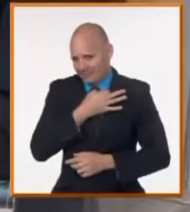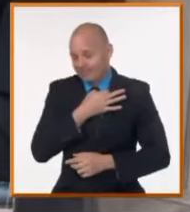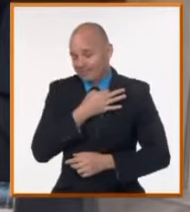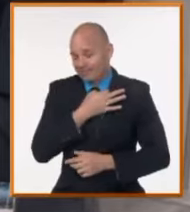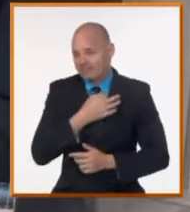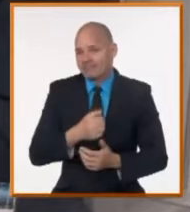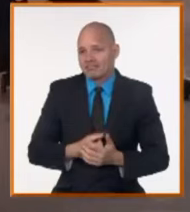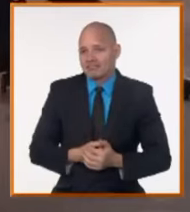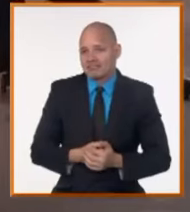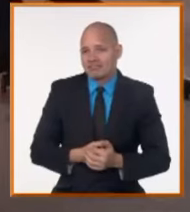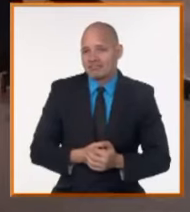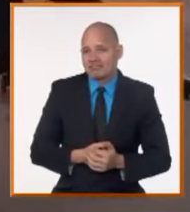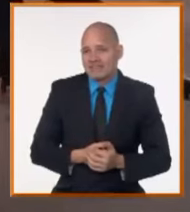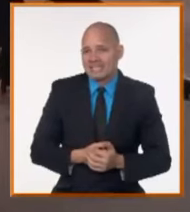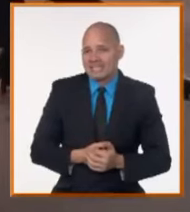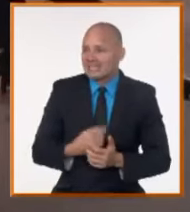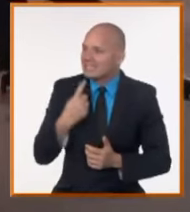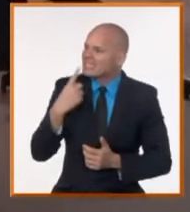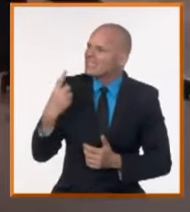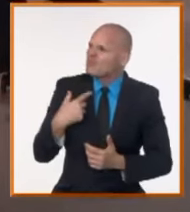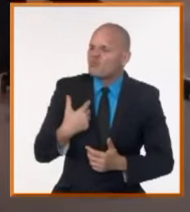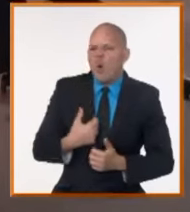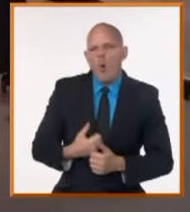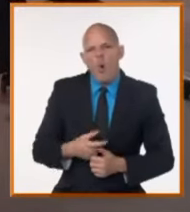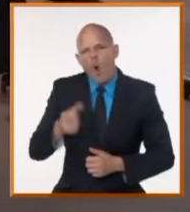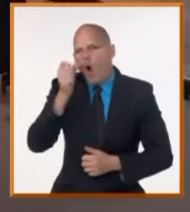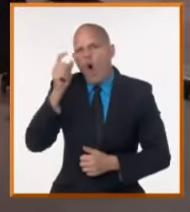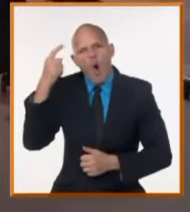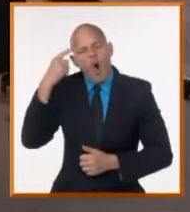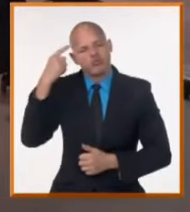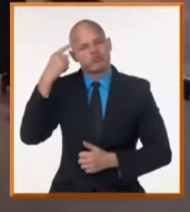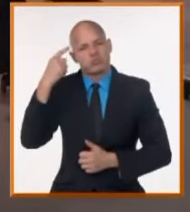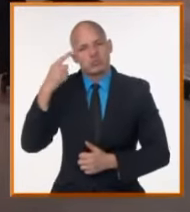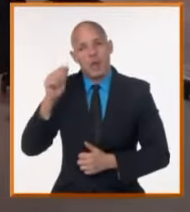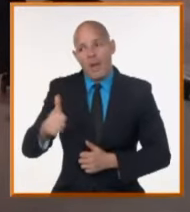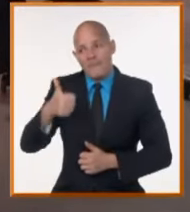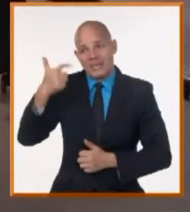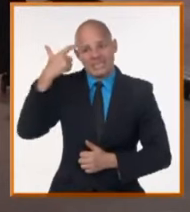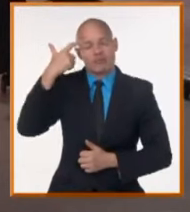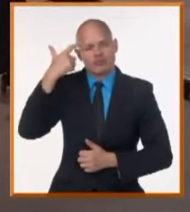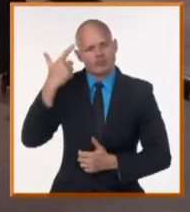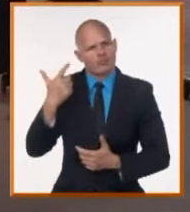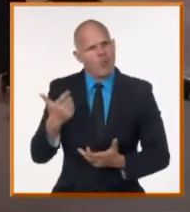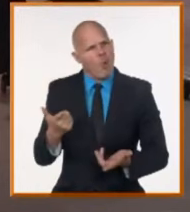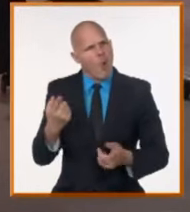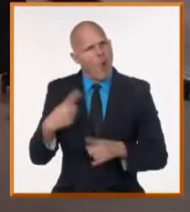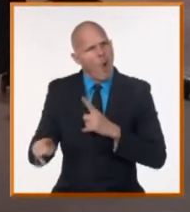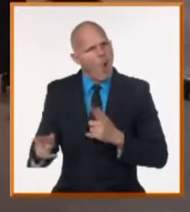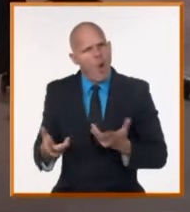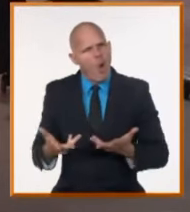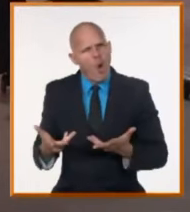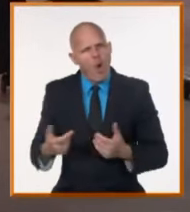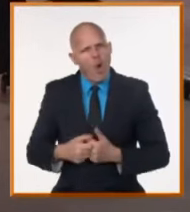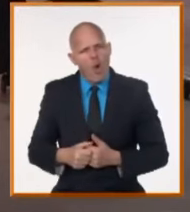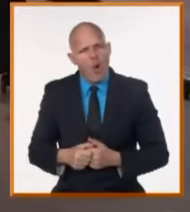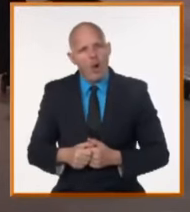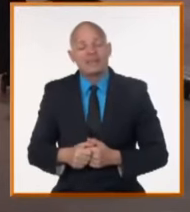hombre era un Kissinger de su época, bueno, que en paz descanse, ¿no? Exacto.